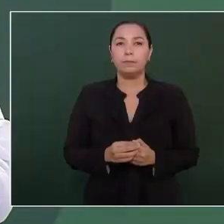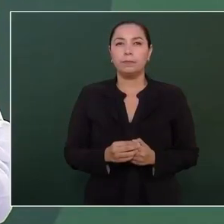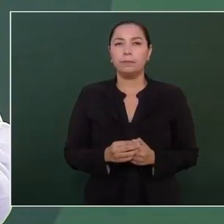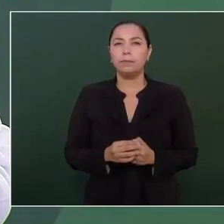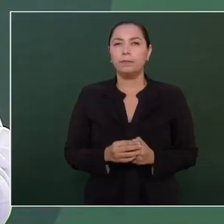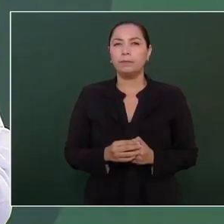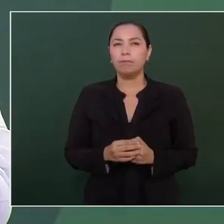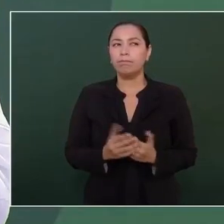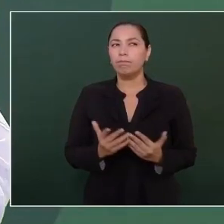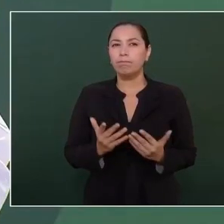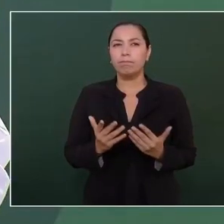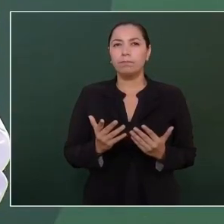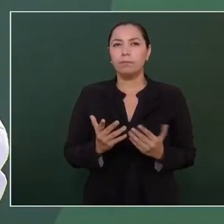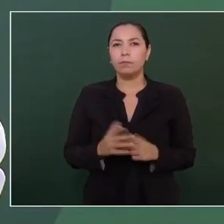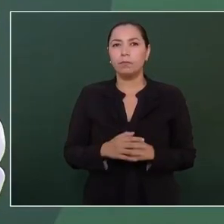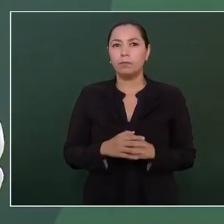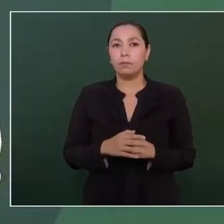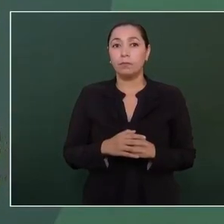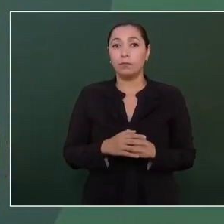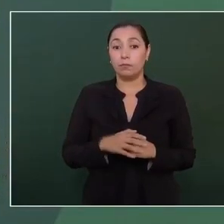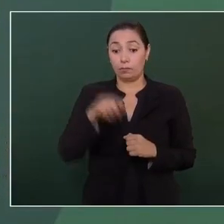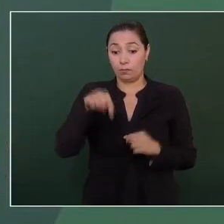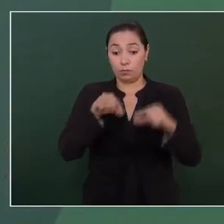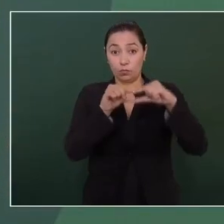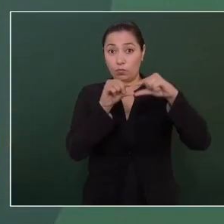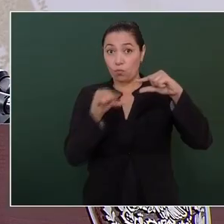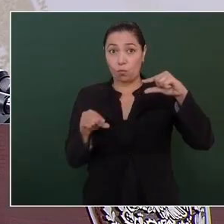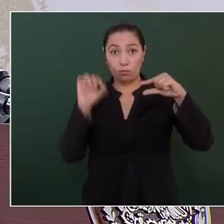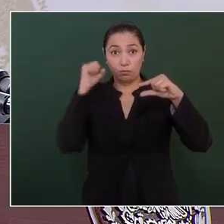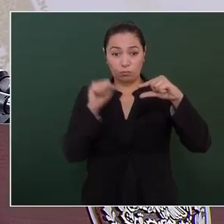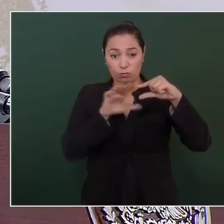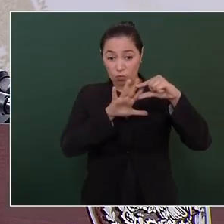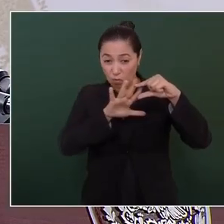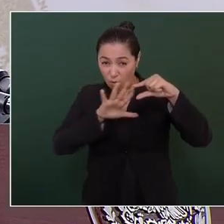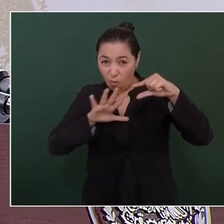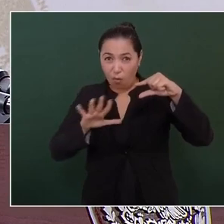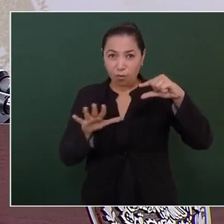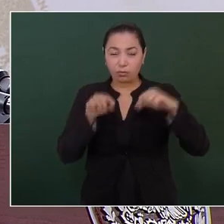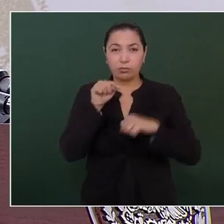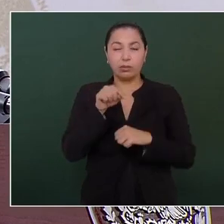aquí nada más, en todo Sinaloa son